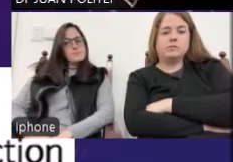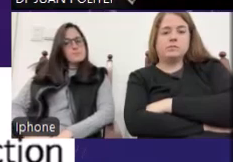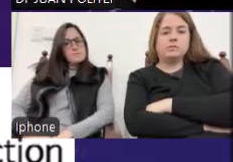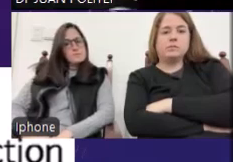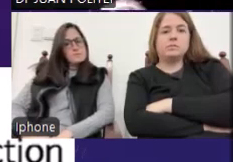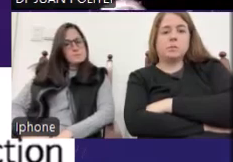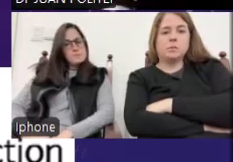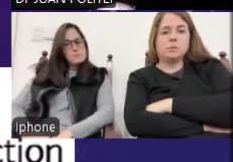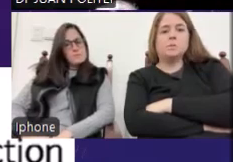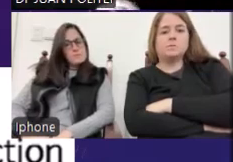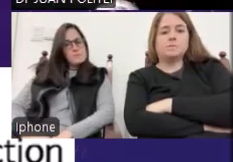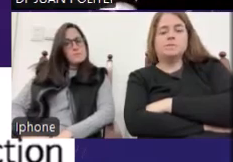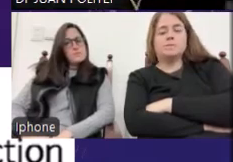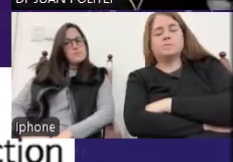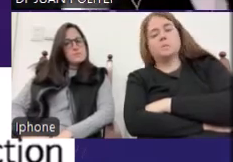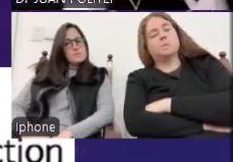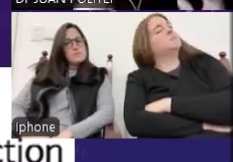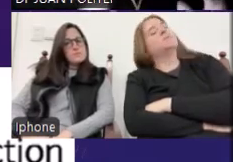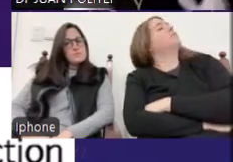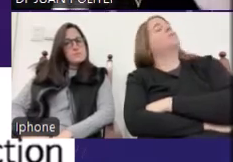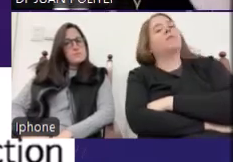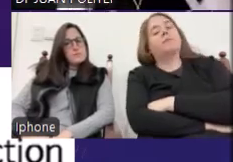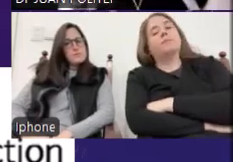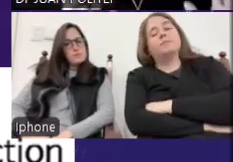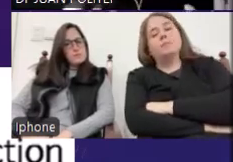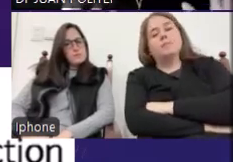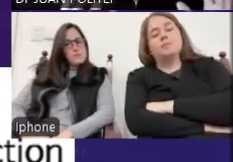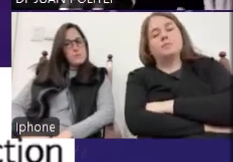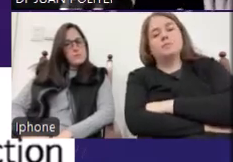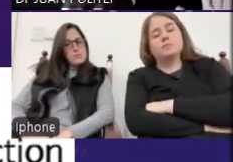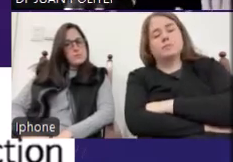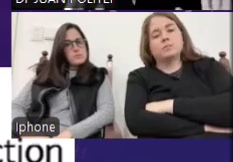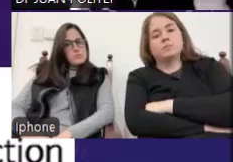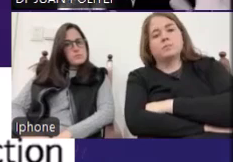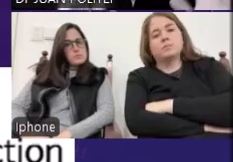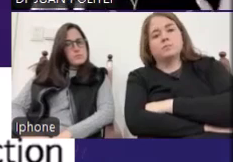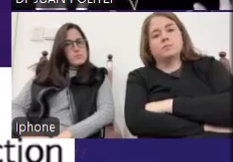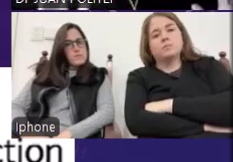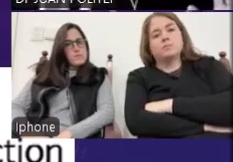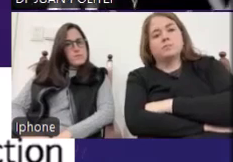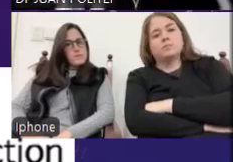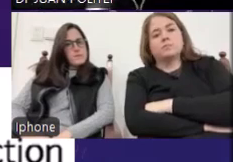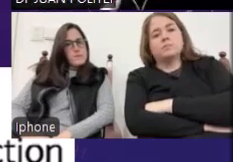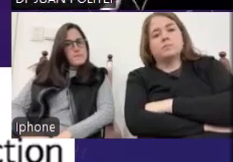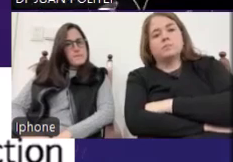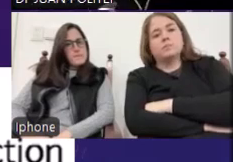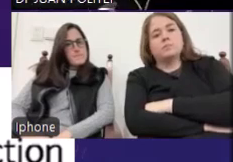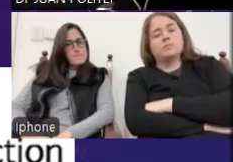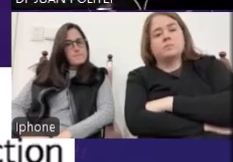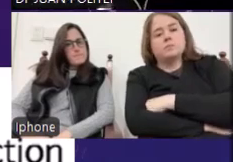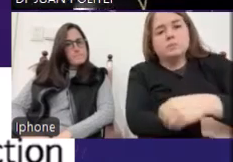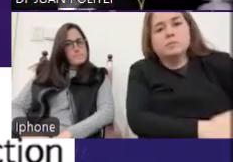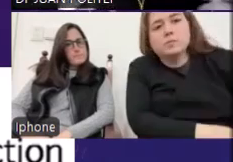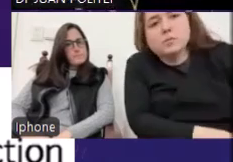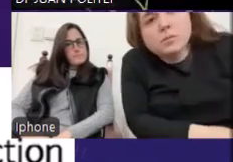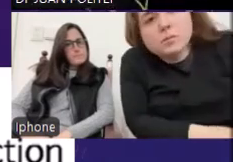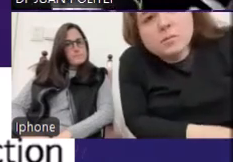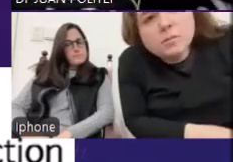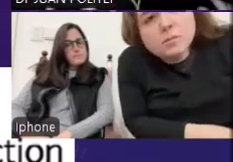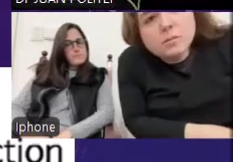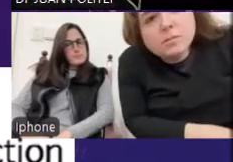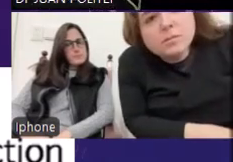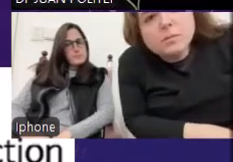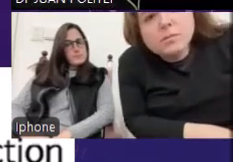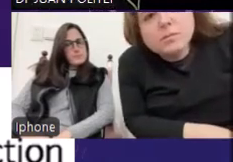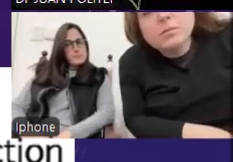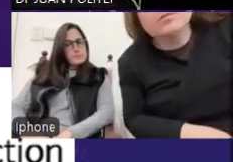Es una explicación metafórica. Pero esa droga está siendo probada en todo el mundo, nosotros somos parte de eso, viene